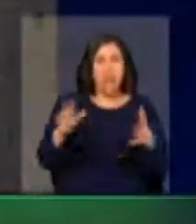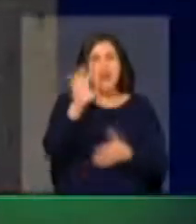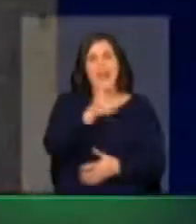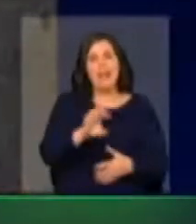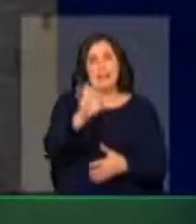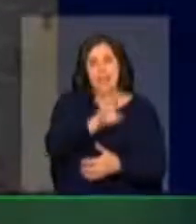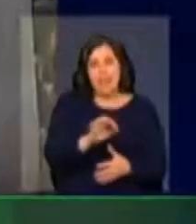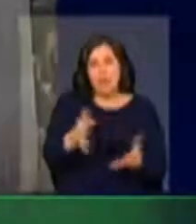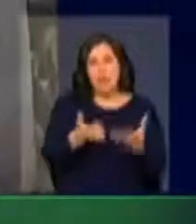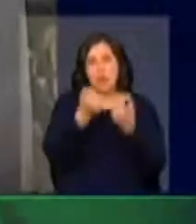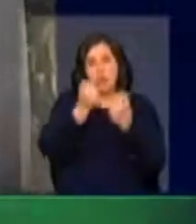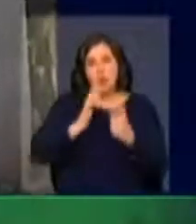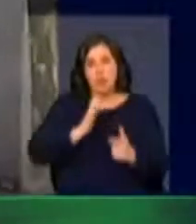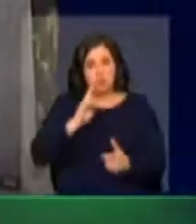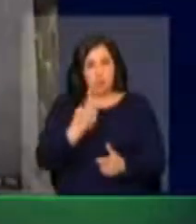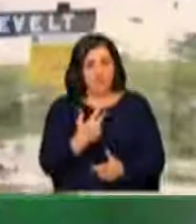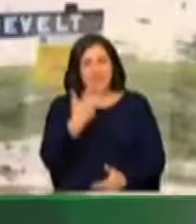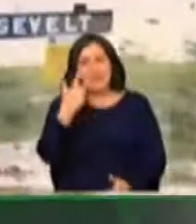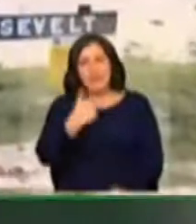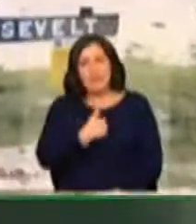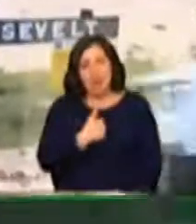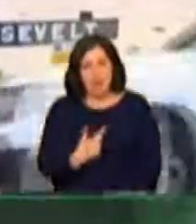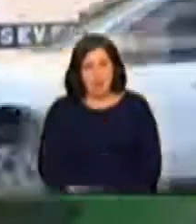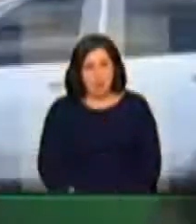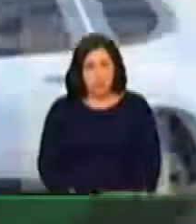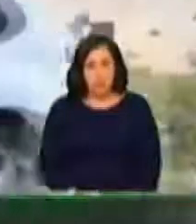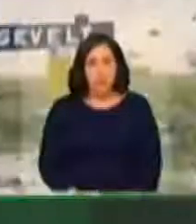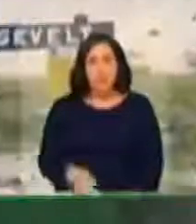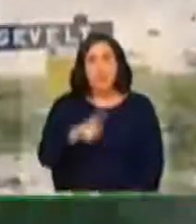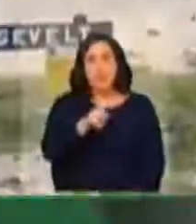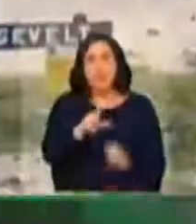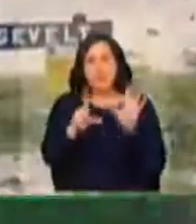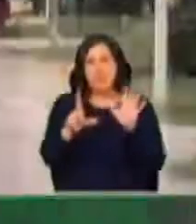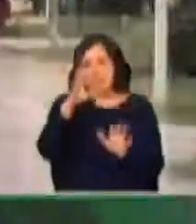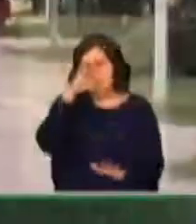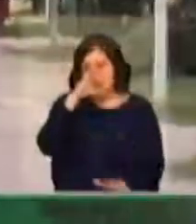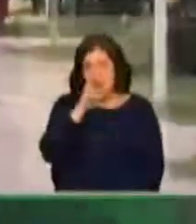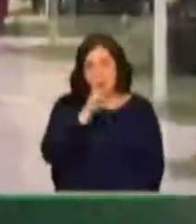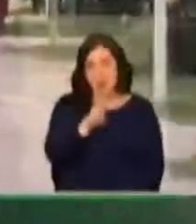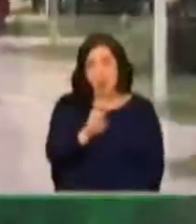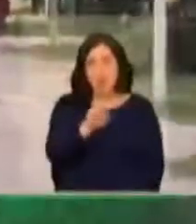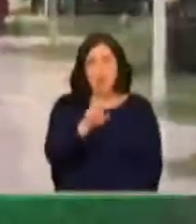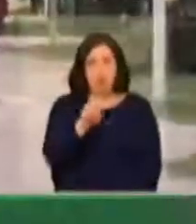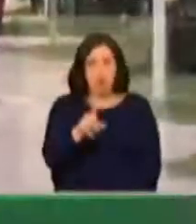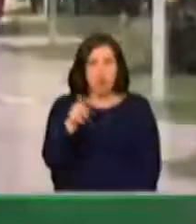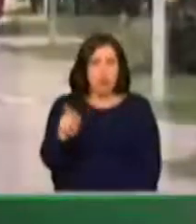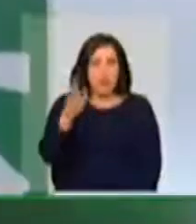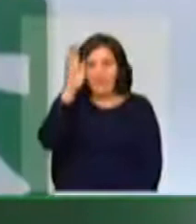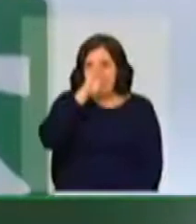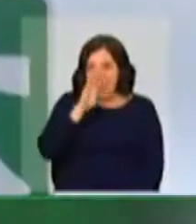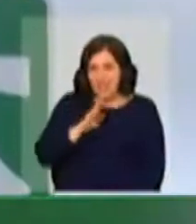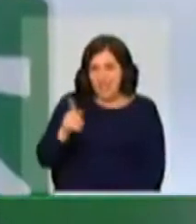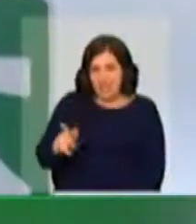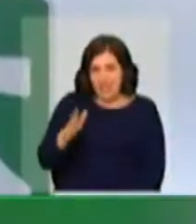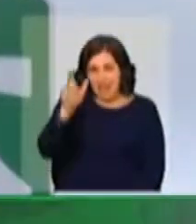arroyo Pantanoso. Tenía 3 balazos. El 17 de febrero del 2012, la brasilera fue baleada en el Parque